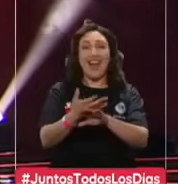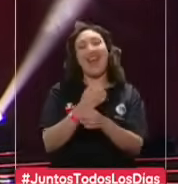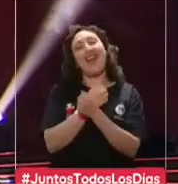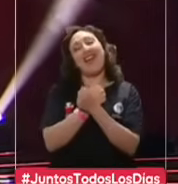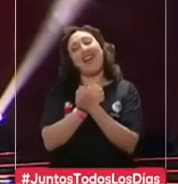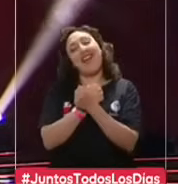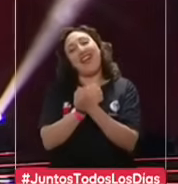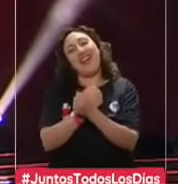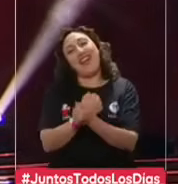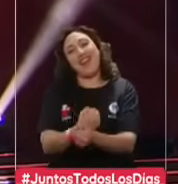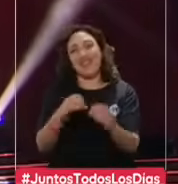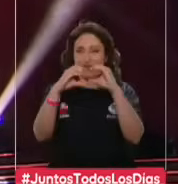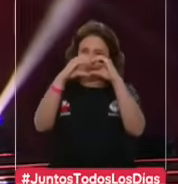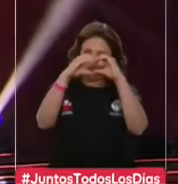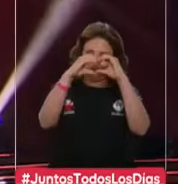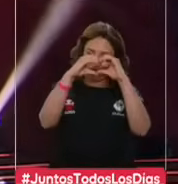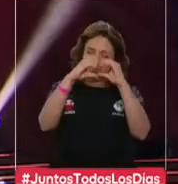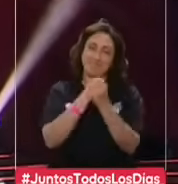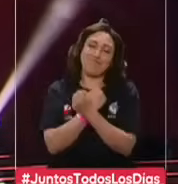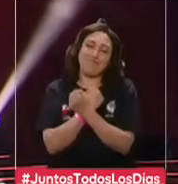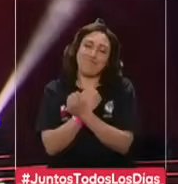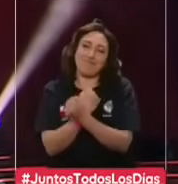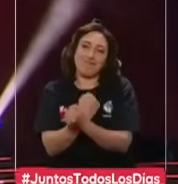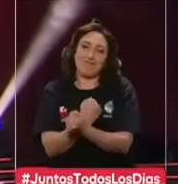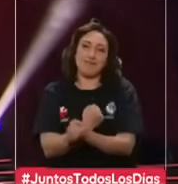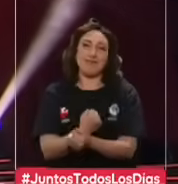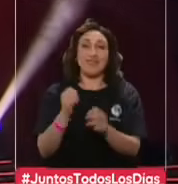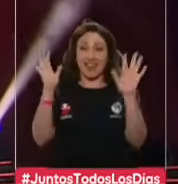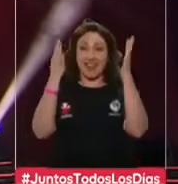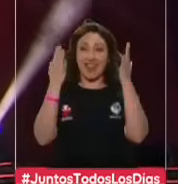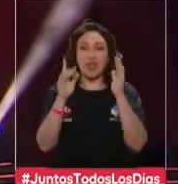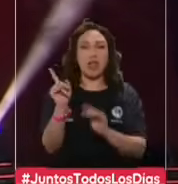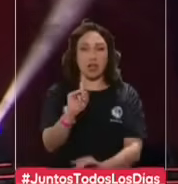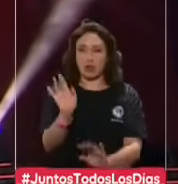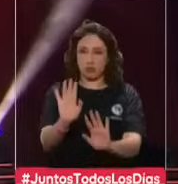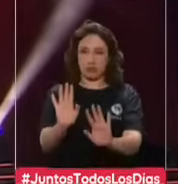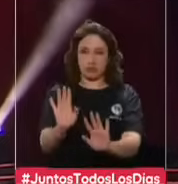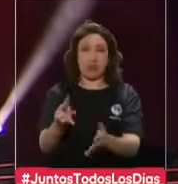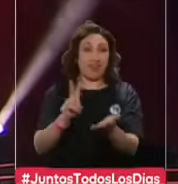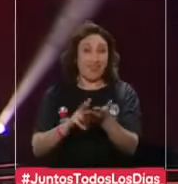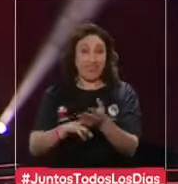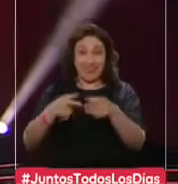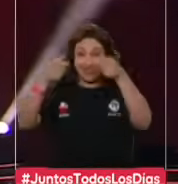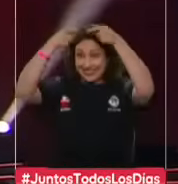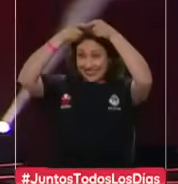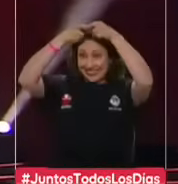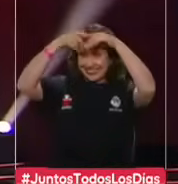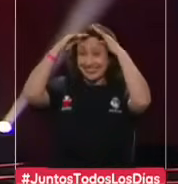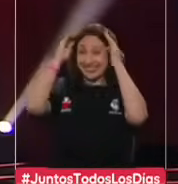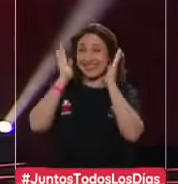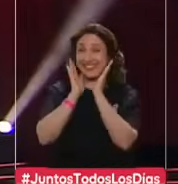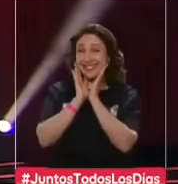Corazón para mis hijos. Ya no los aplaudan tanto, si no son tan buenos los hueones tampoco.